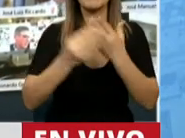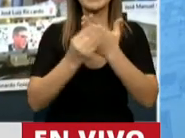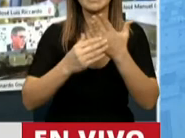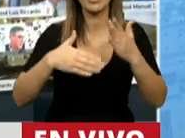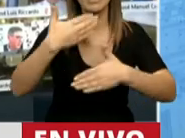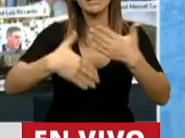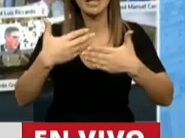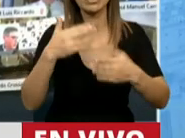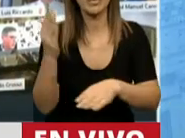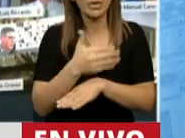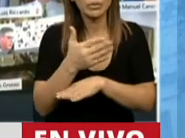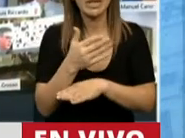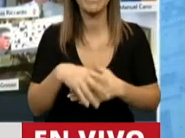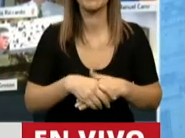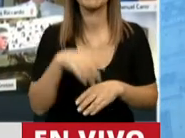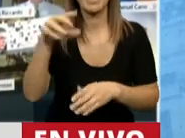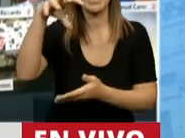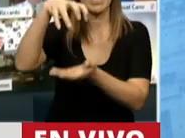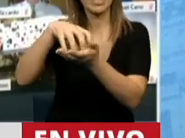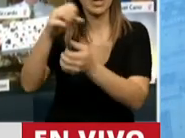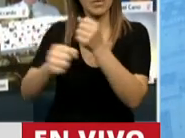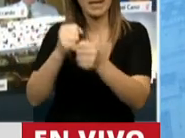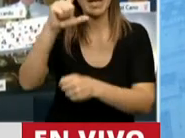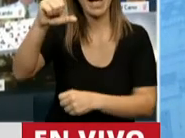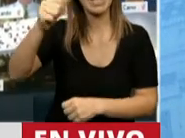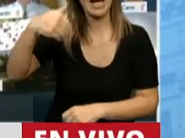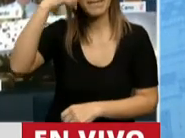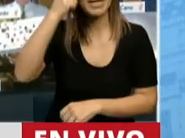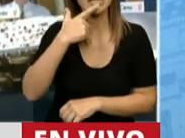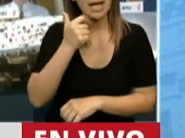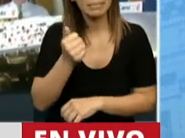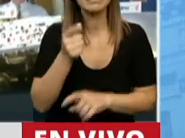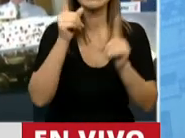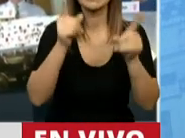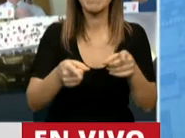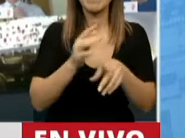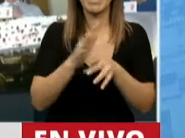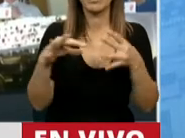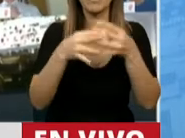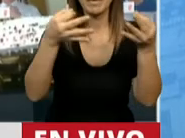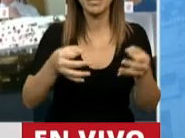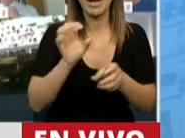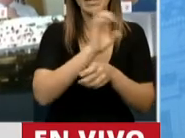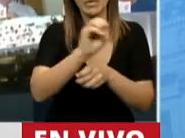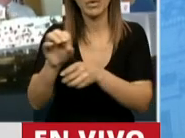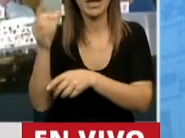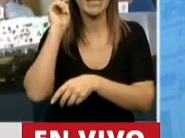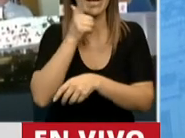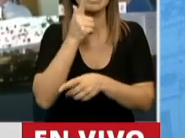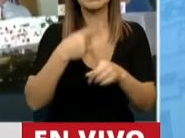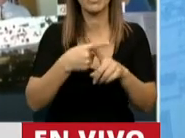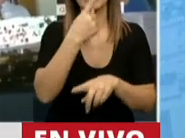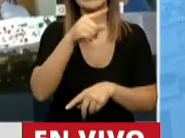Productivo en concepto de asistencia financiera a la compañía Camesa para atención de compromisos con generadoras y con distribuidores de gas por 171 mil